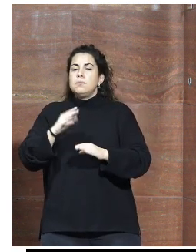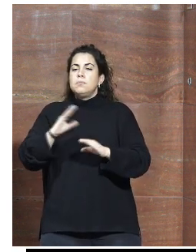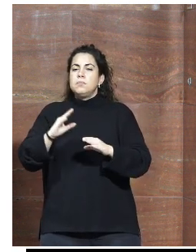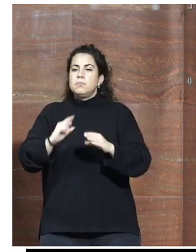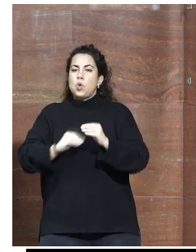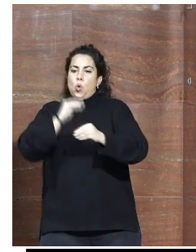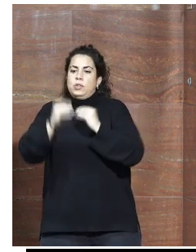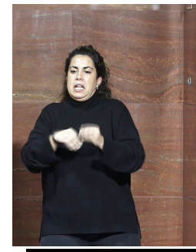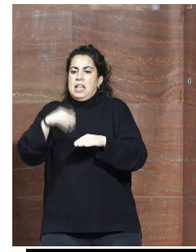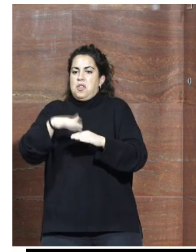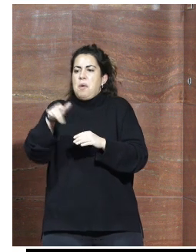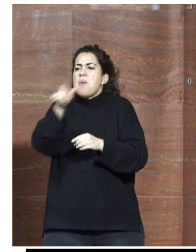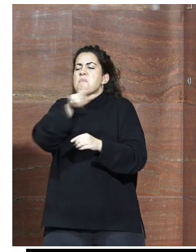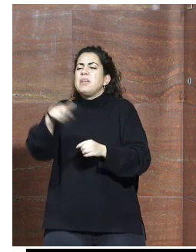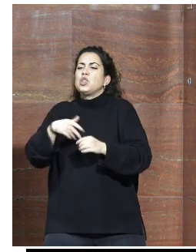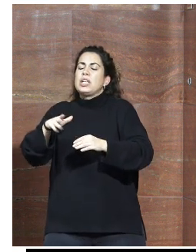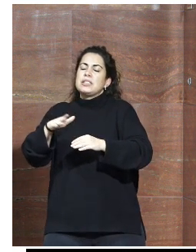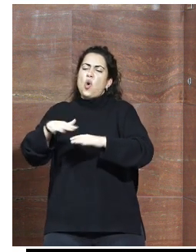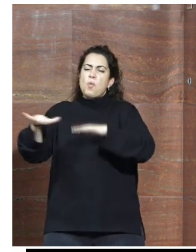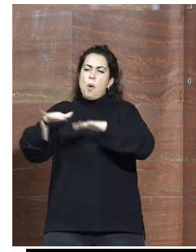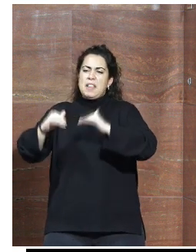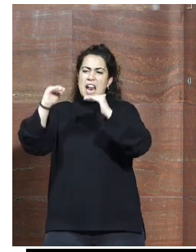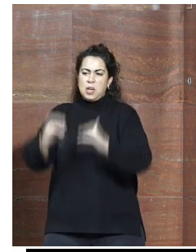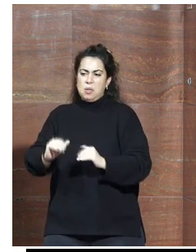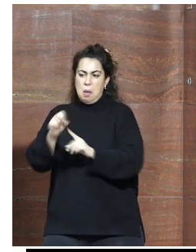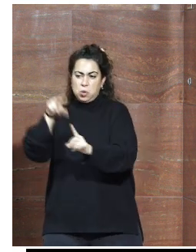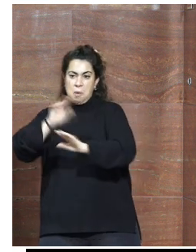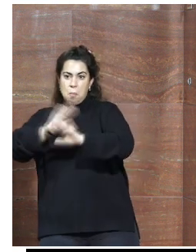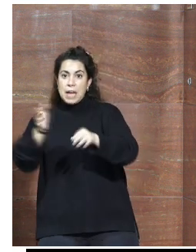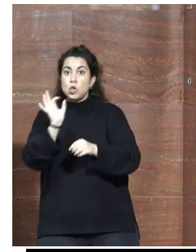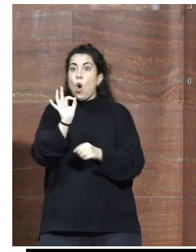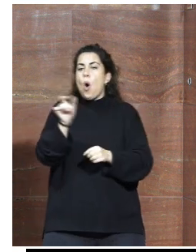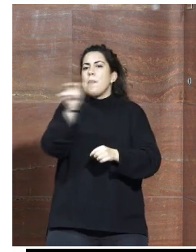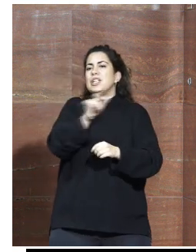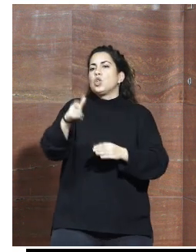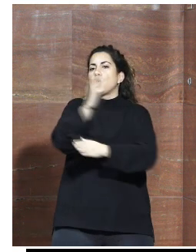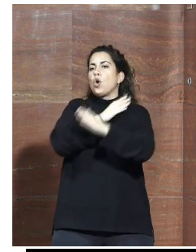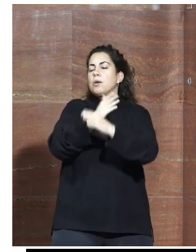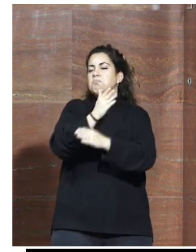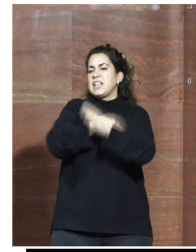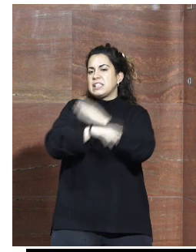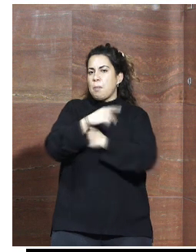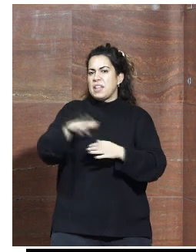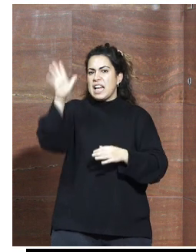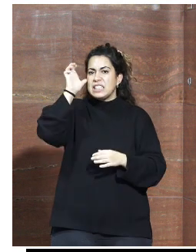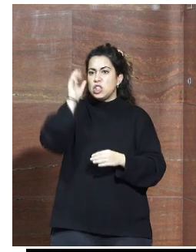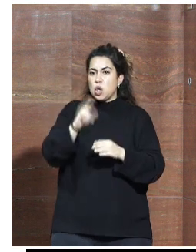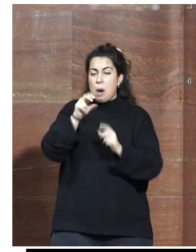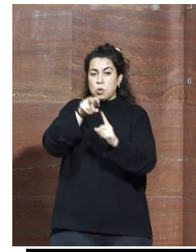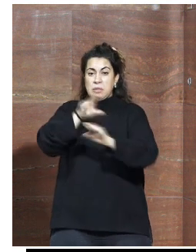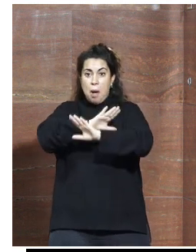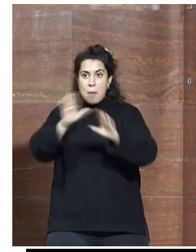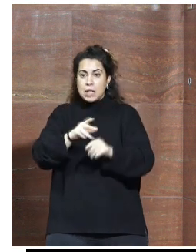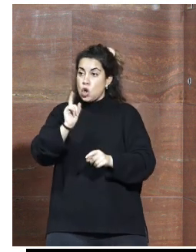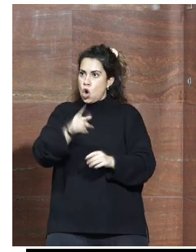por personas con movilidad reducida o por personas con discapacidad sensorial, sino que hay que incorporar a todo el mundo, y en todo el